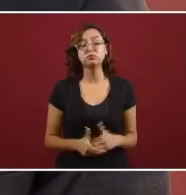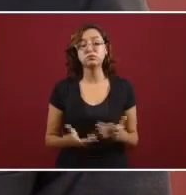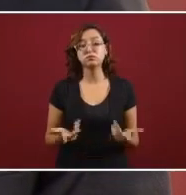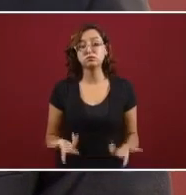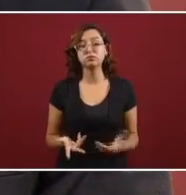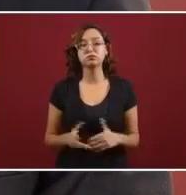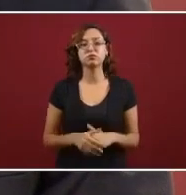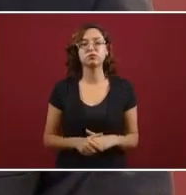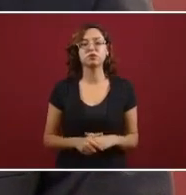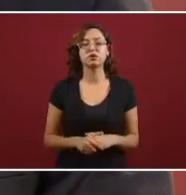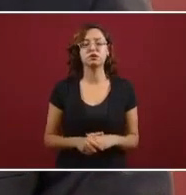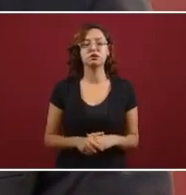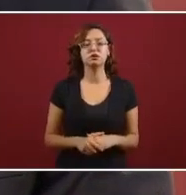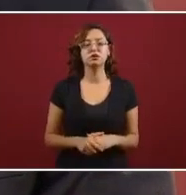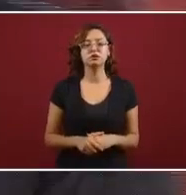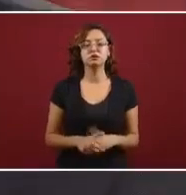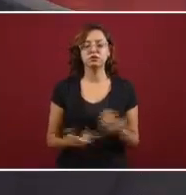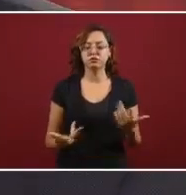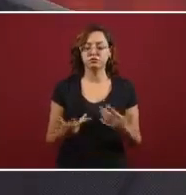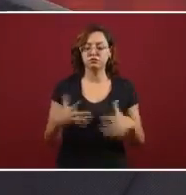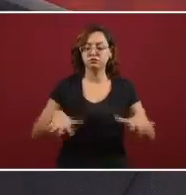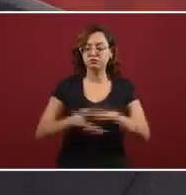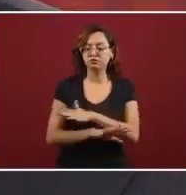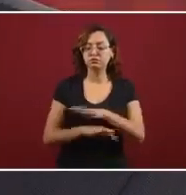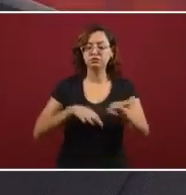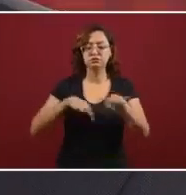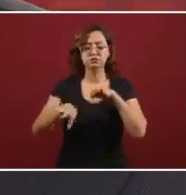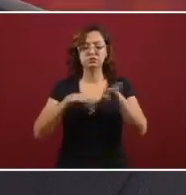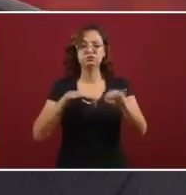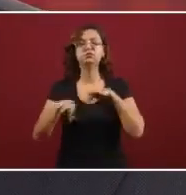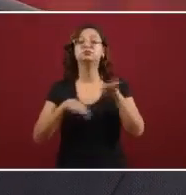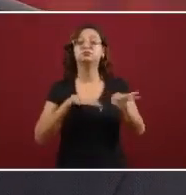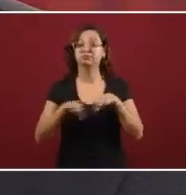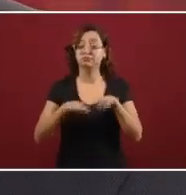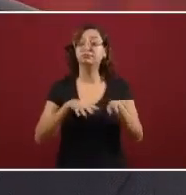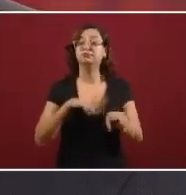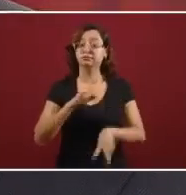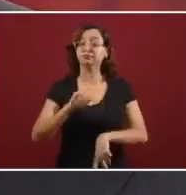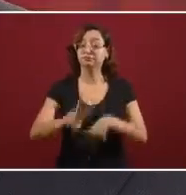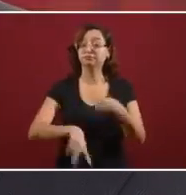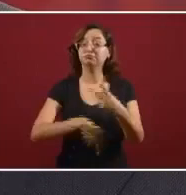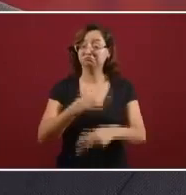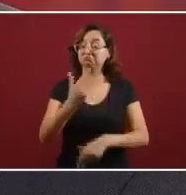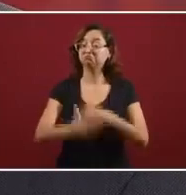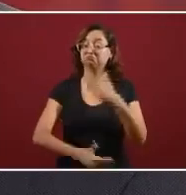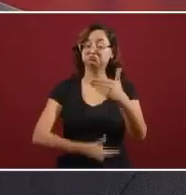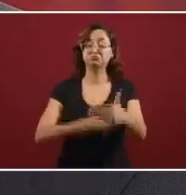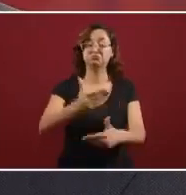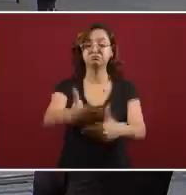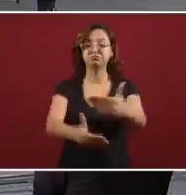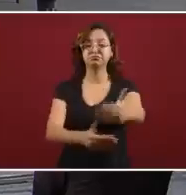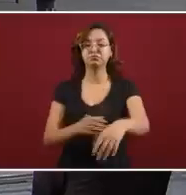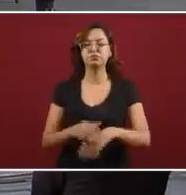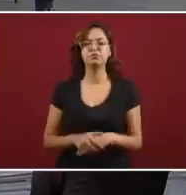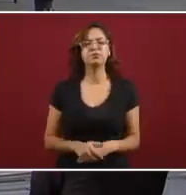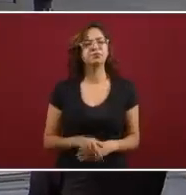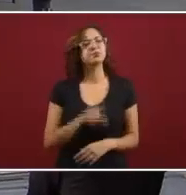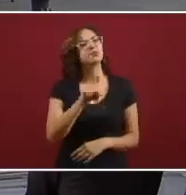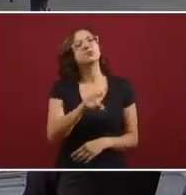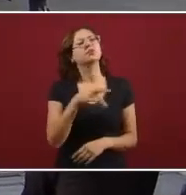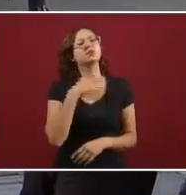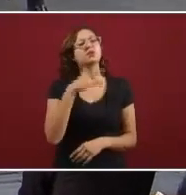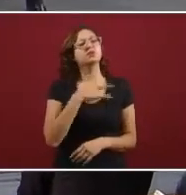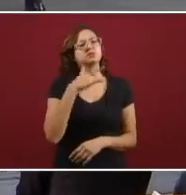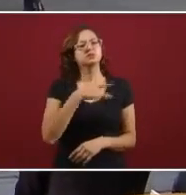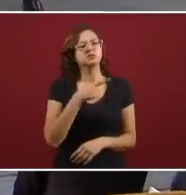la reforma laboral va hacia adelante. ¿A qué considera que se deba